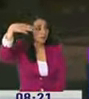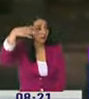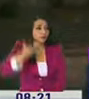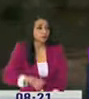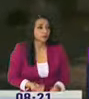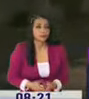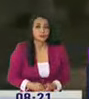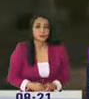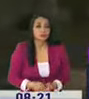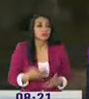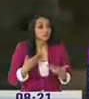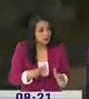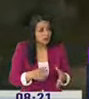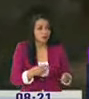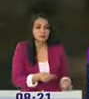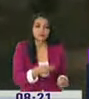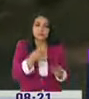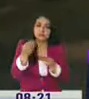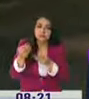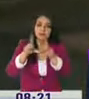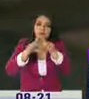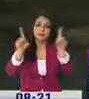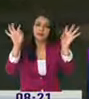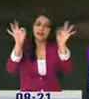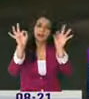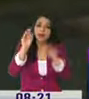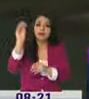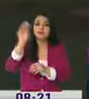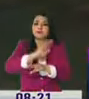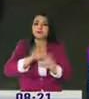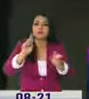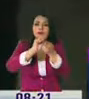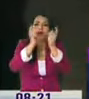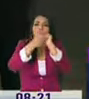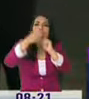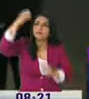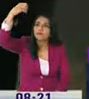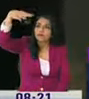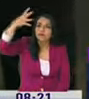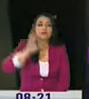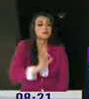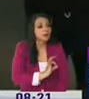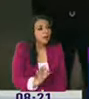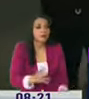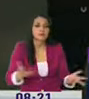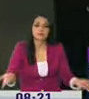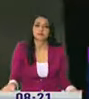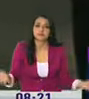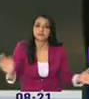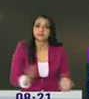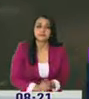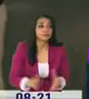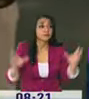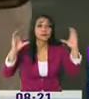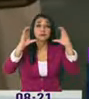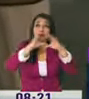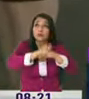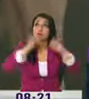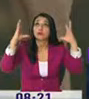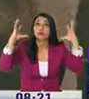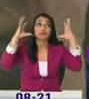dado parte a la empresa eléctrica, pero no vienen a cambiar ni siquiera el foco. Entonces, es una oscuridad